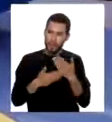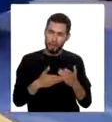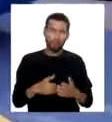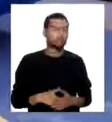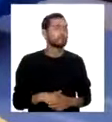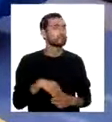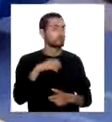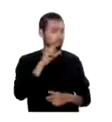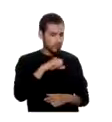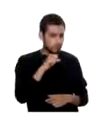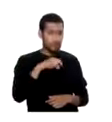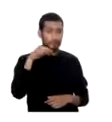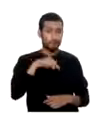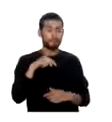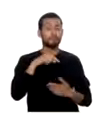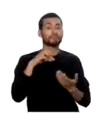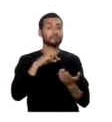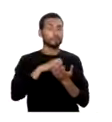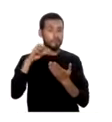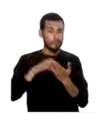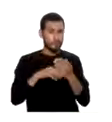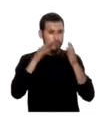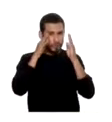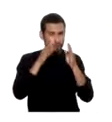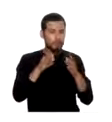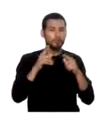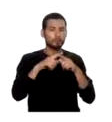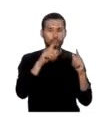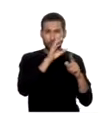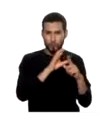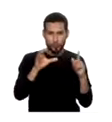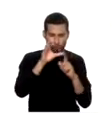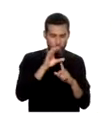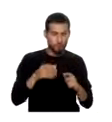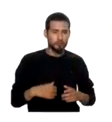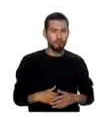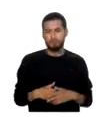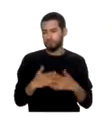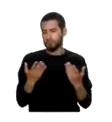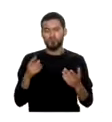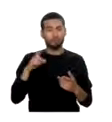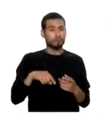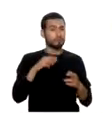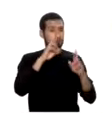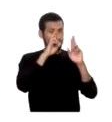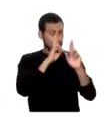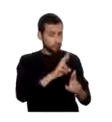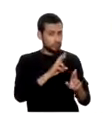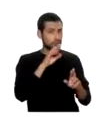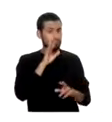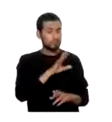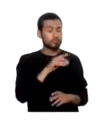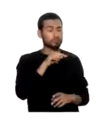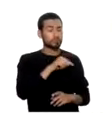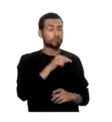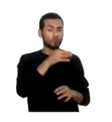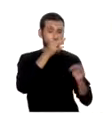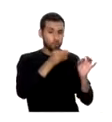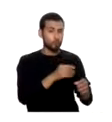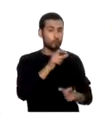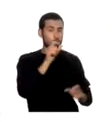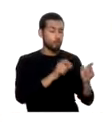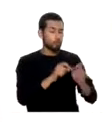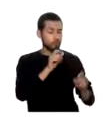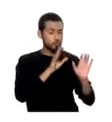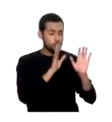Efectivamente, por eso estos proyectos tienen ese enfoque de interculturalidad. Okay. O sea, primero hay que respetar lo que realmente la